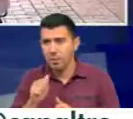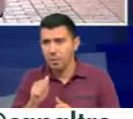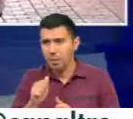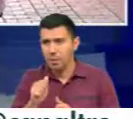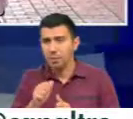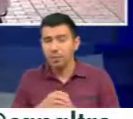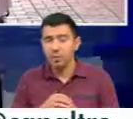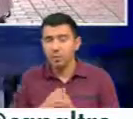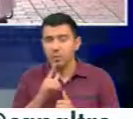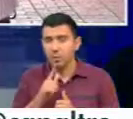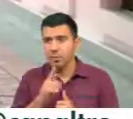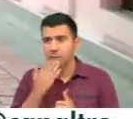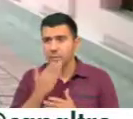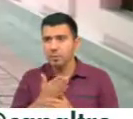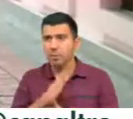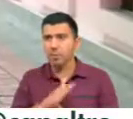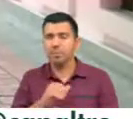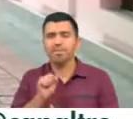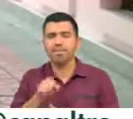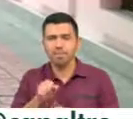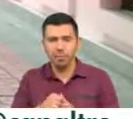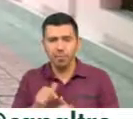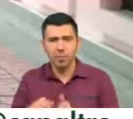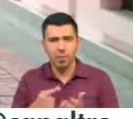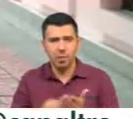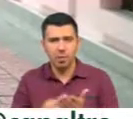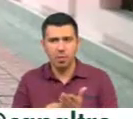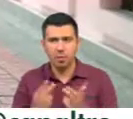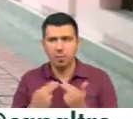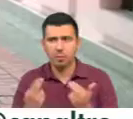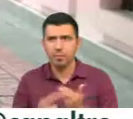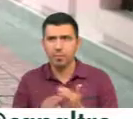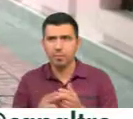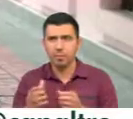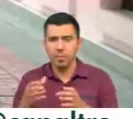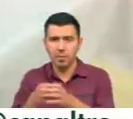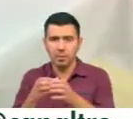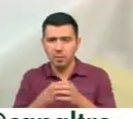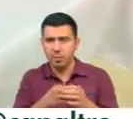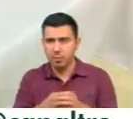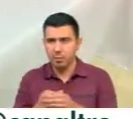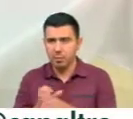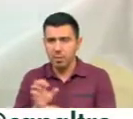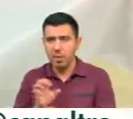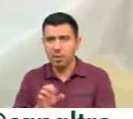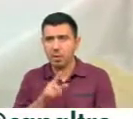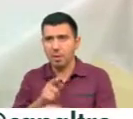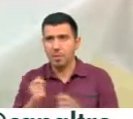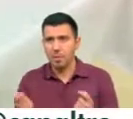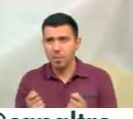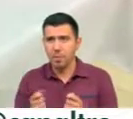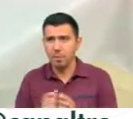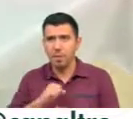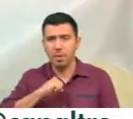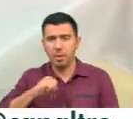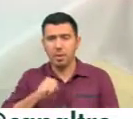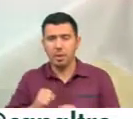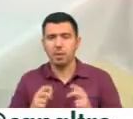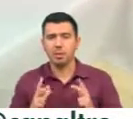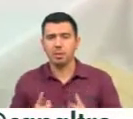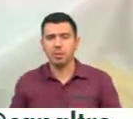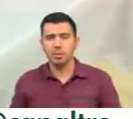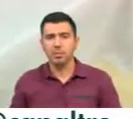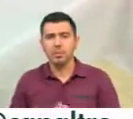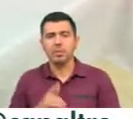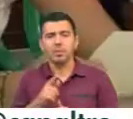hola qué tal muy buenas tardes efectivamente hoy se reunieron varias organizaciones que promueven la defensa de los derechos humanos especialmente la